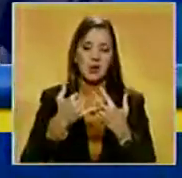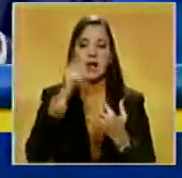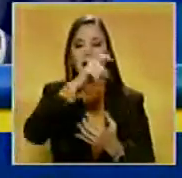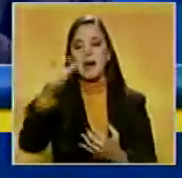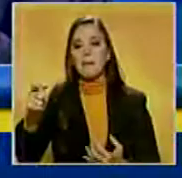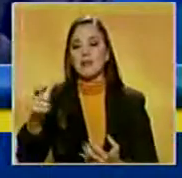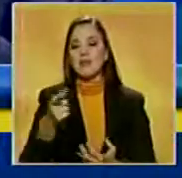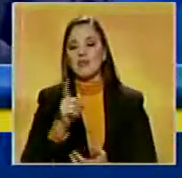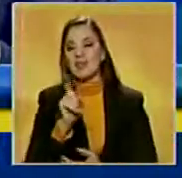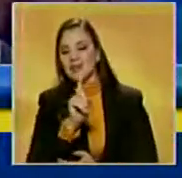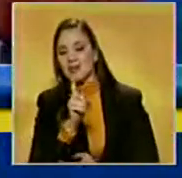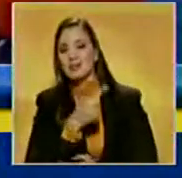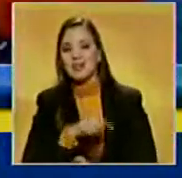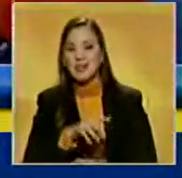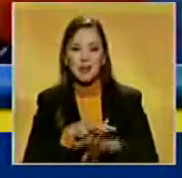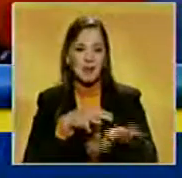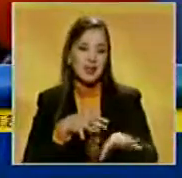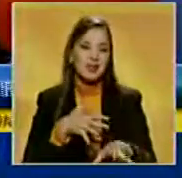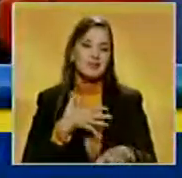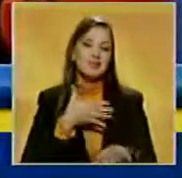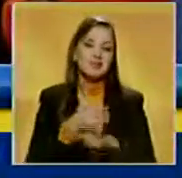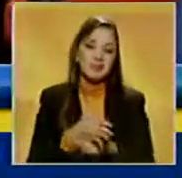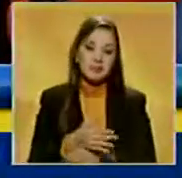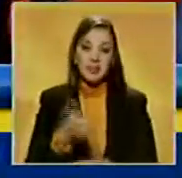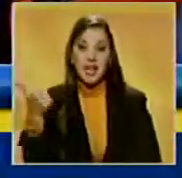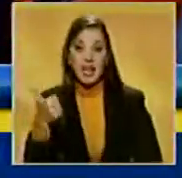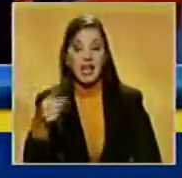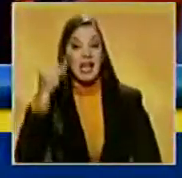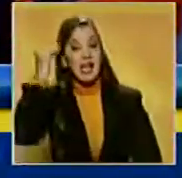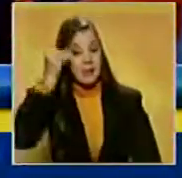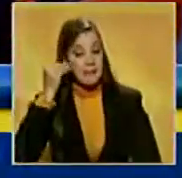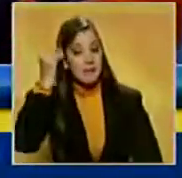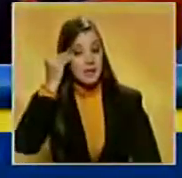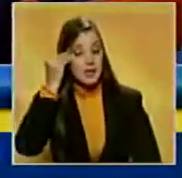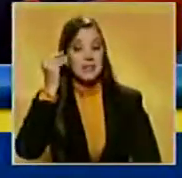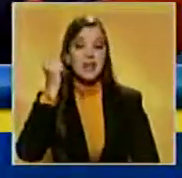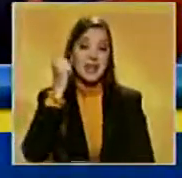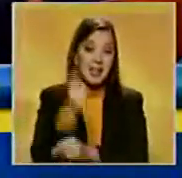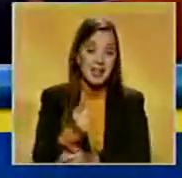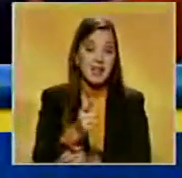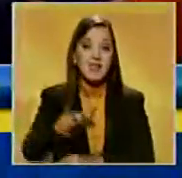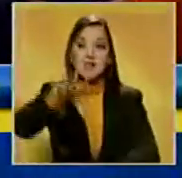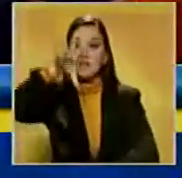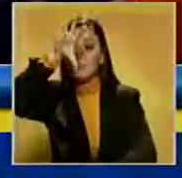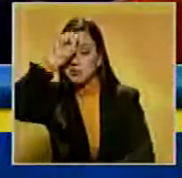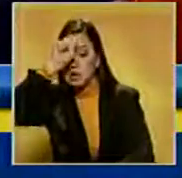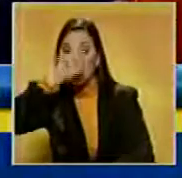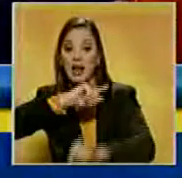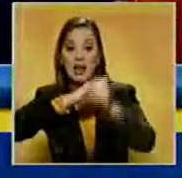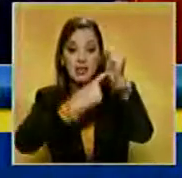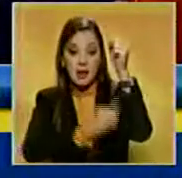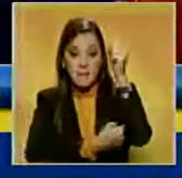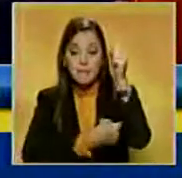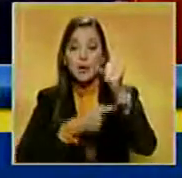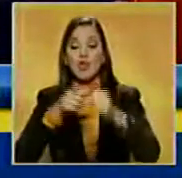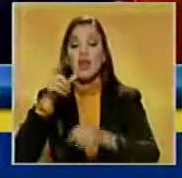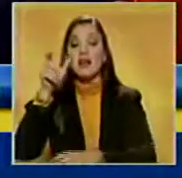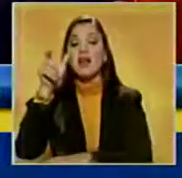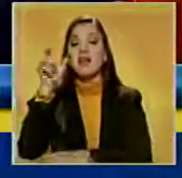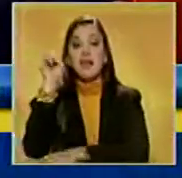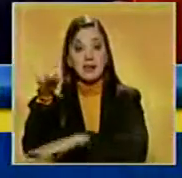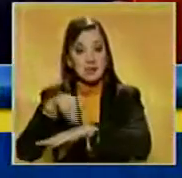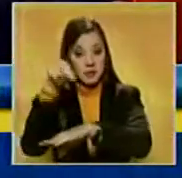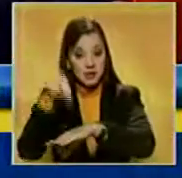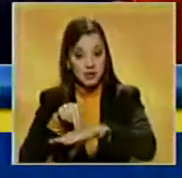no lograron la mayoría de los votos a juicios de Pérez tiene que haber un entendimiento obligatorio entre el poder legislativo y el poder ejecutivo